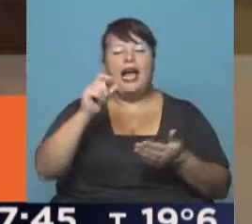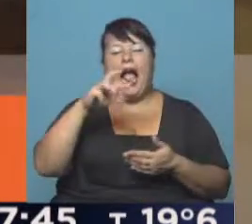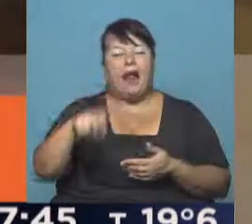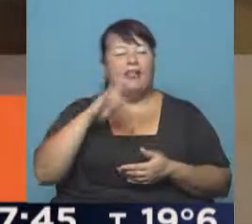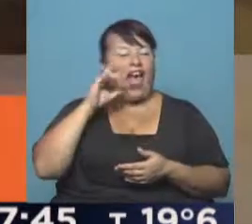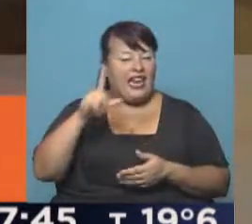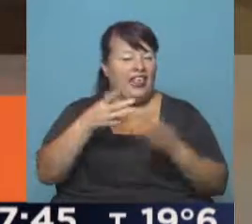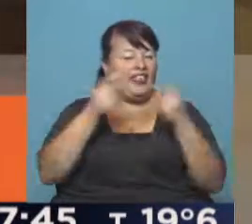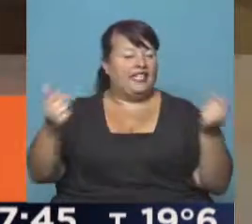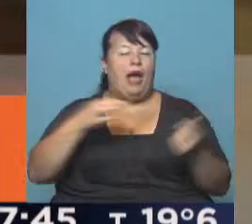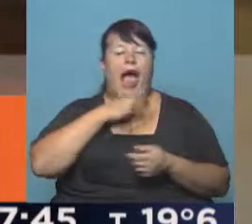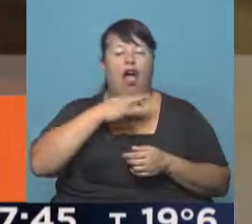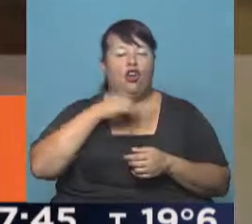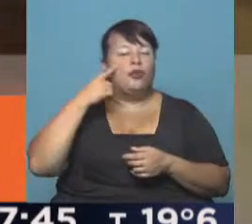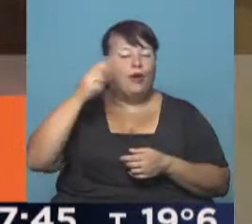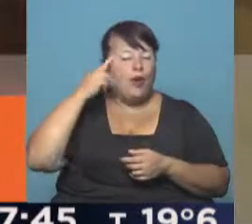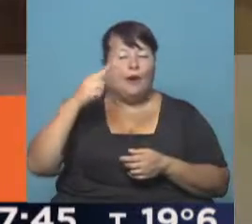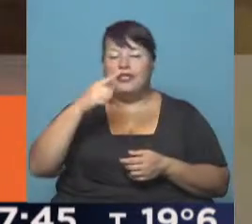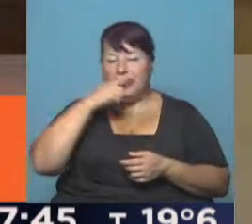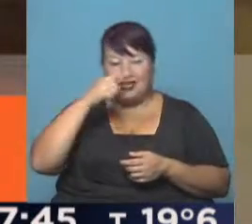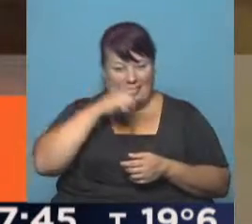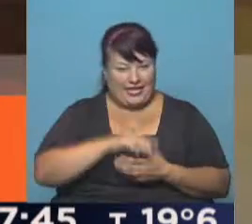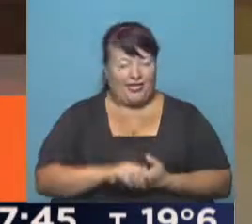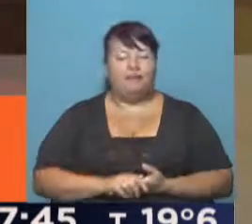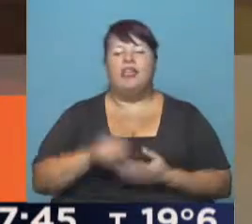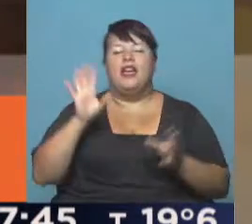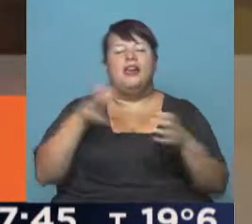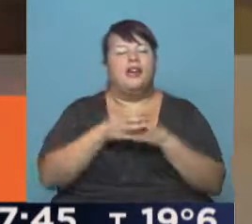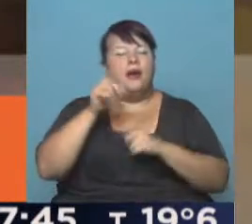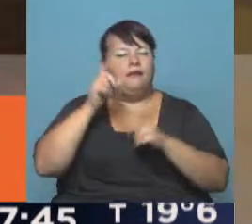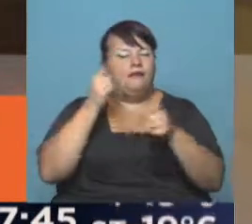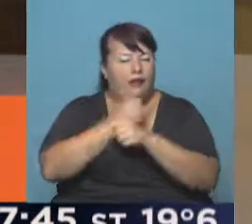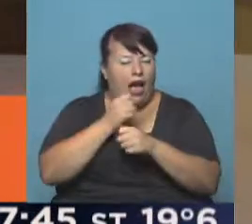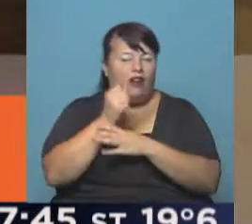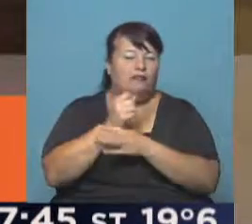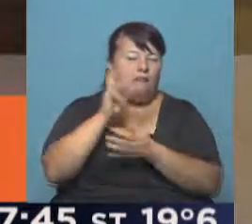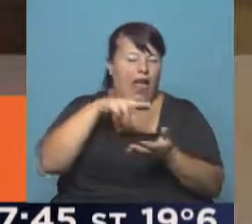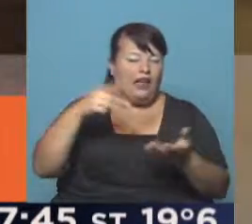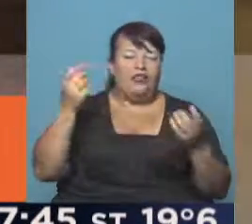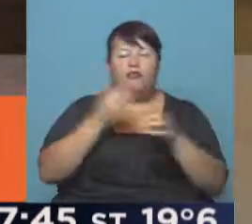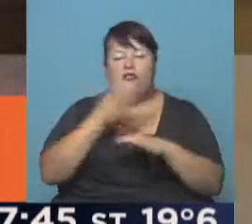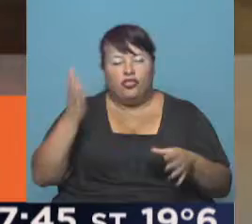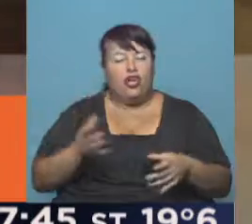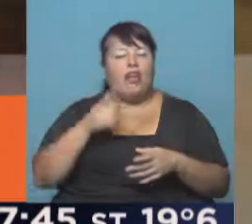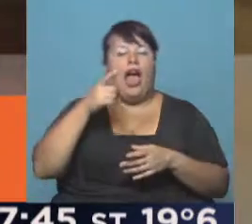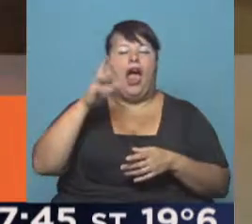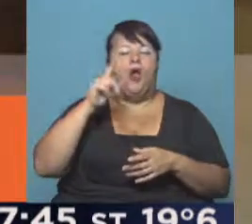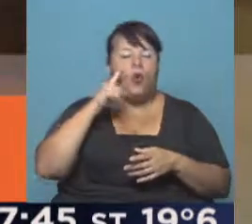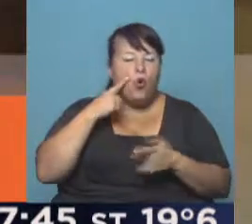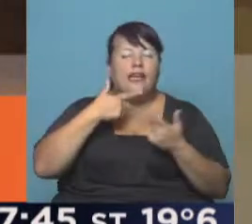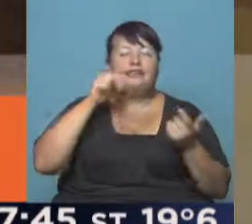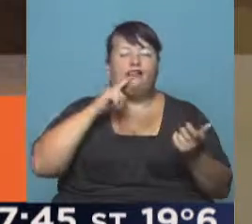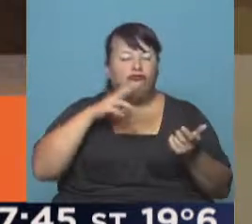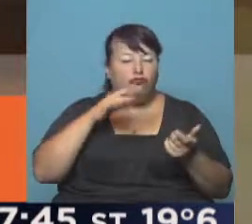Daniel, desaparecidos en agosto de 1977, conformada por trabajos de artistas plásticos profesionales como Ricardo Ruh y Daniel